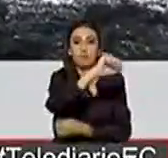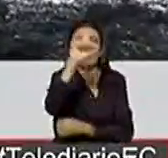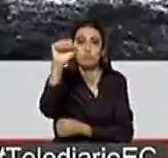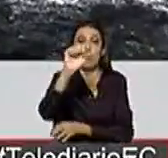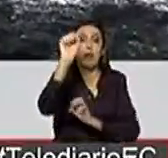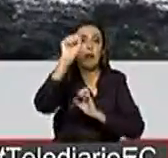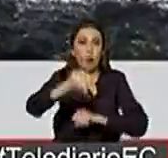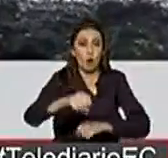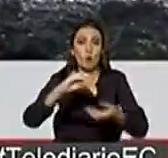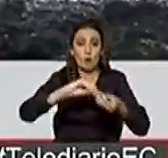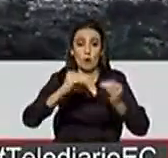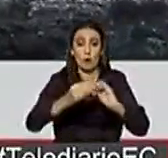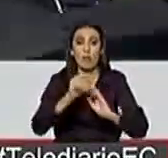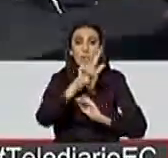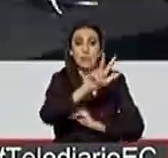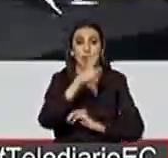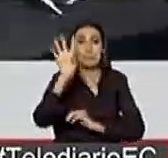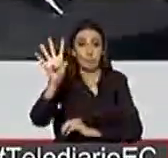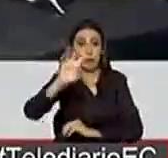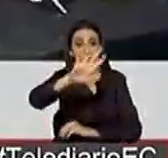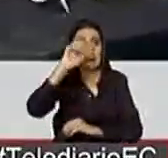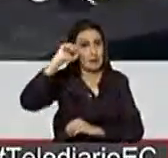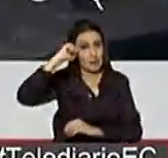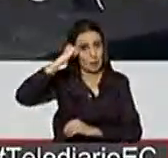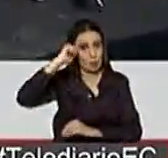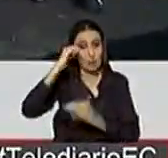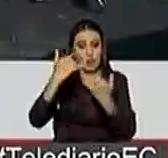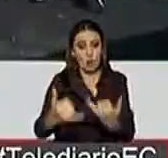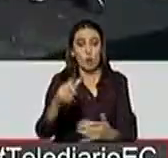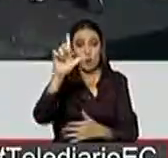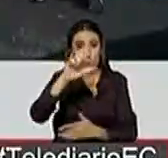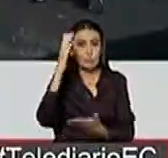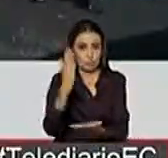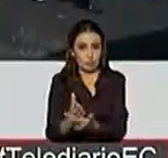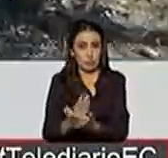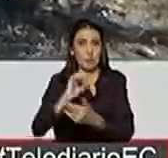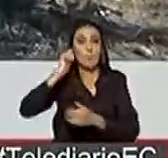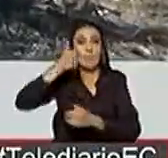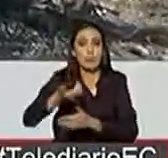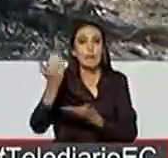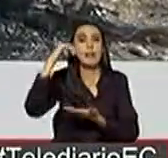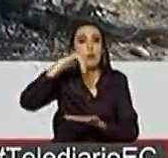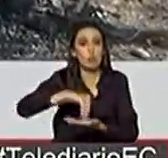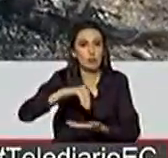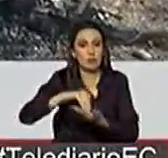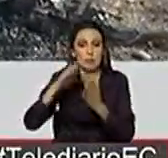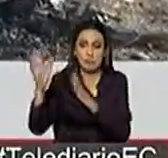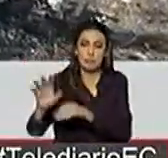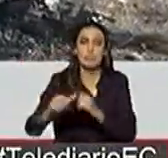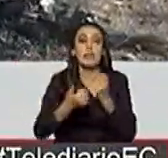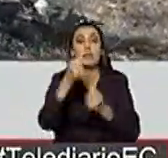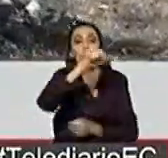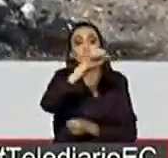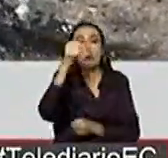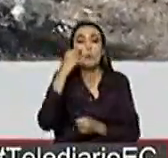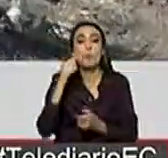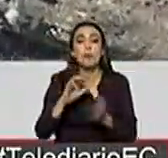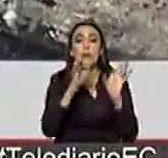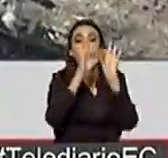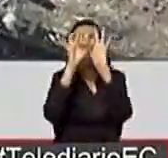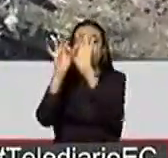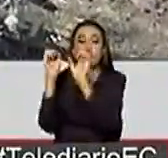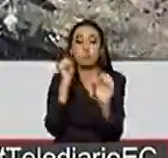circula con las placas 3 y 4 hasta el día de hoy está suspendido el día de mañana se reactiva con espontaneidad la minga recibió a